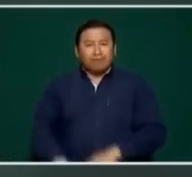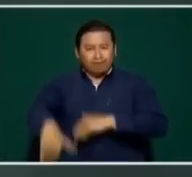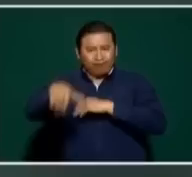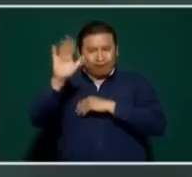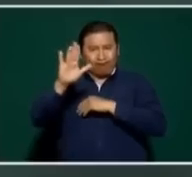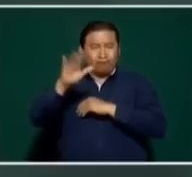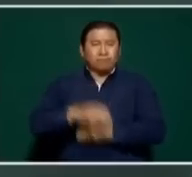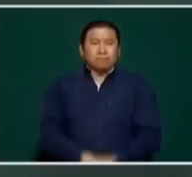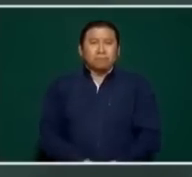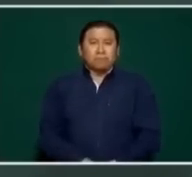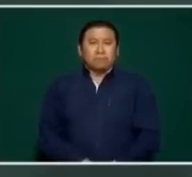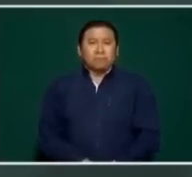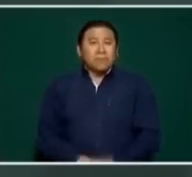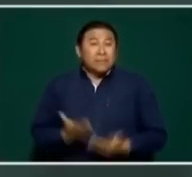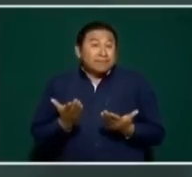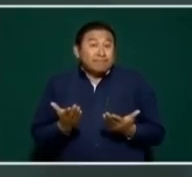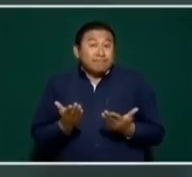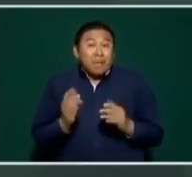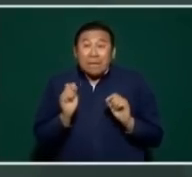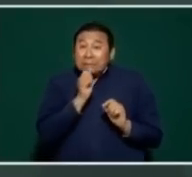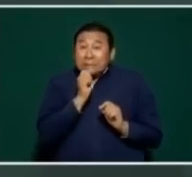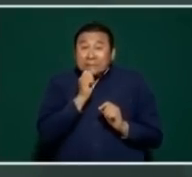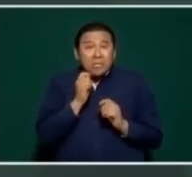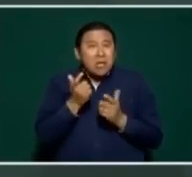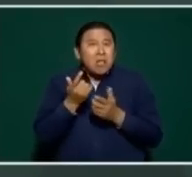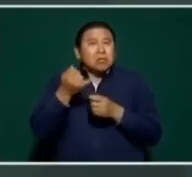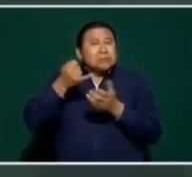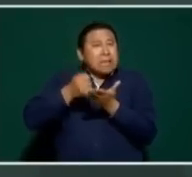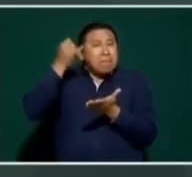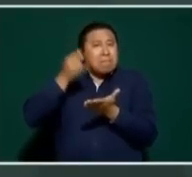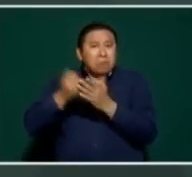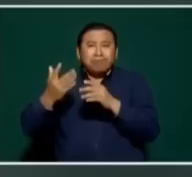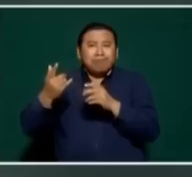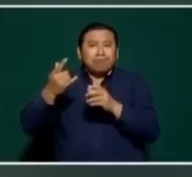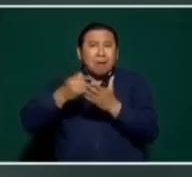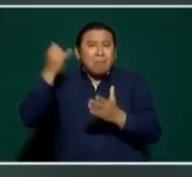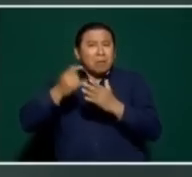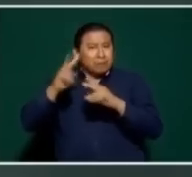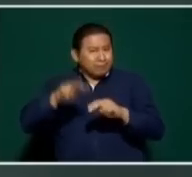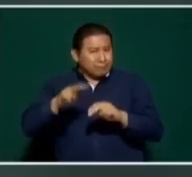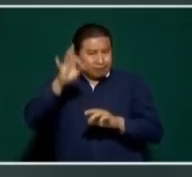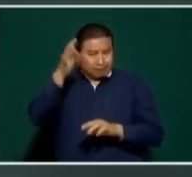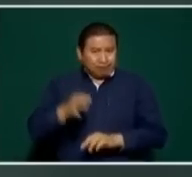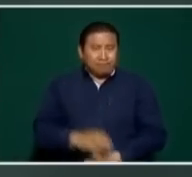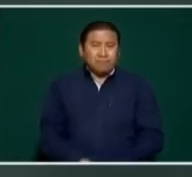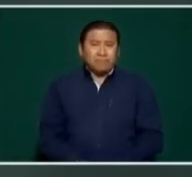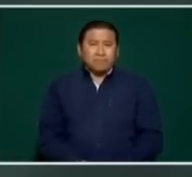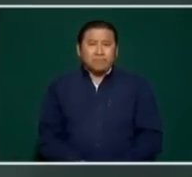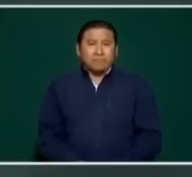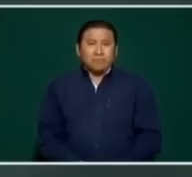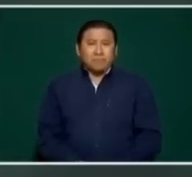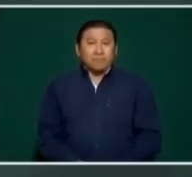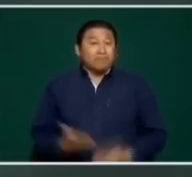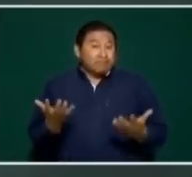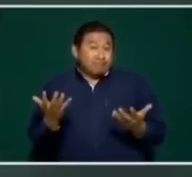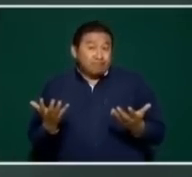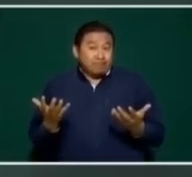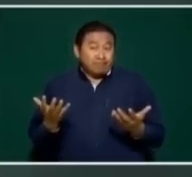compromiso que no van a aumentar los impuestos en términos reales.